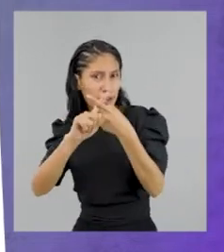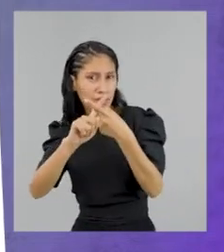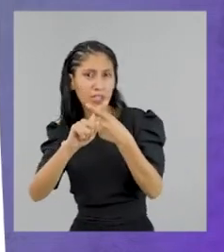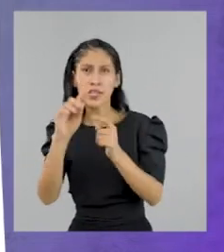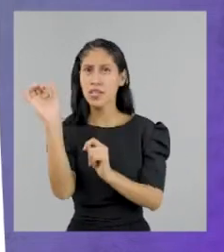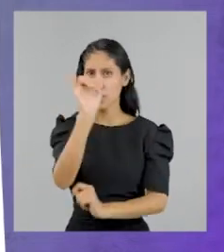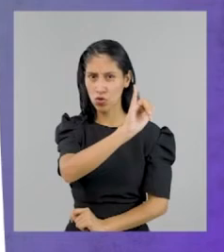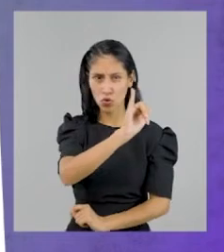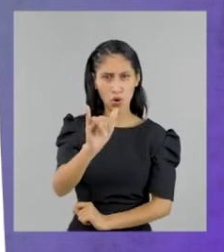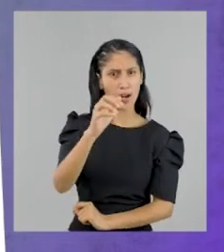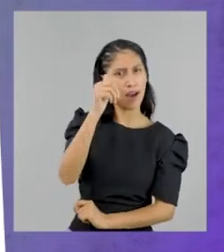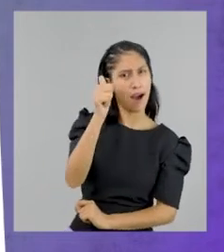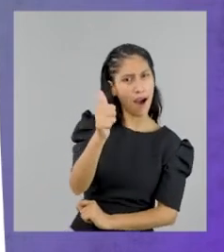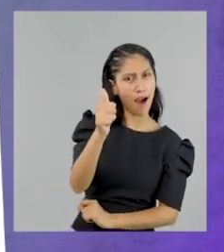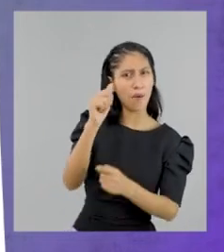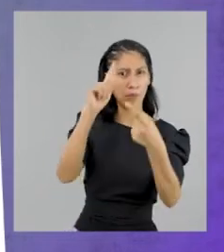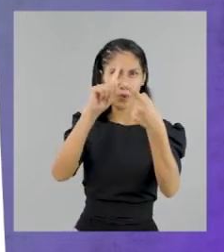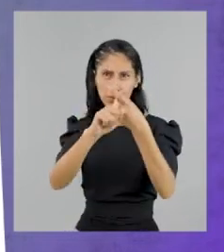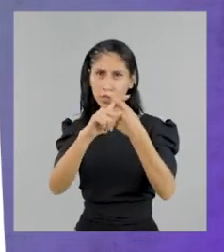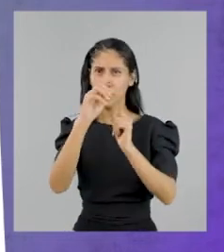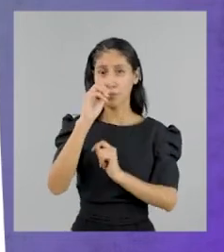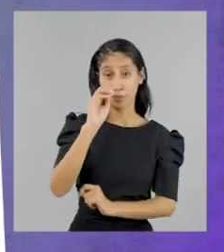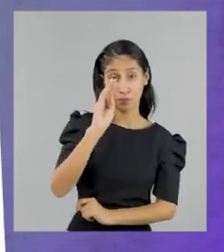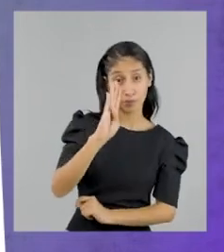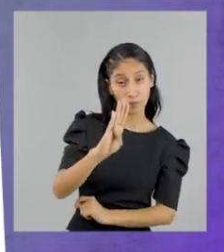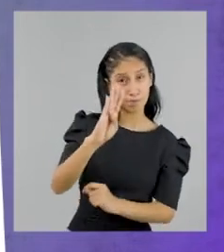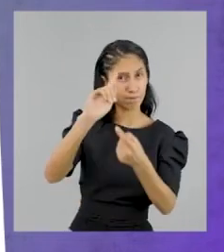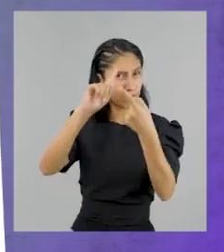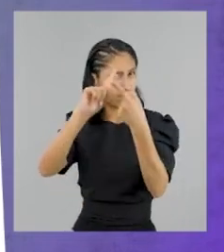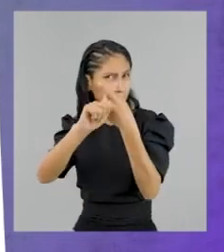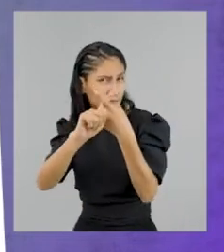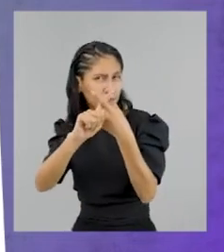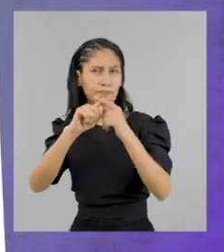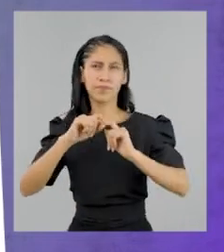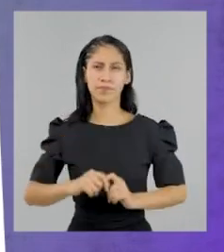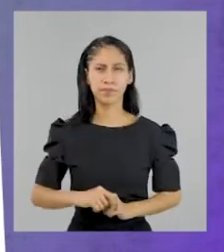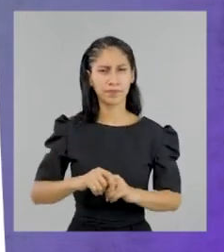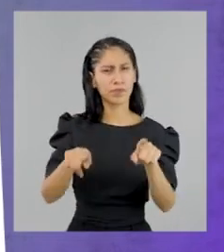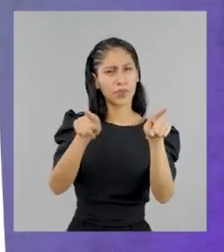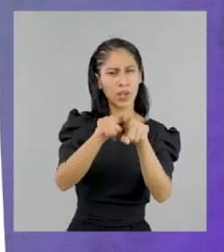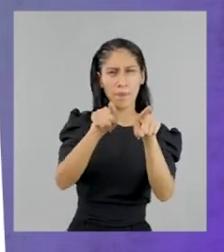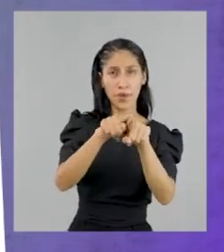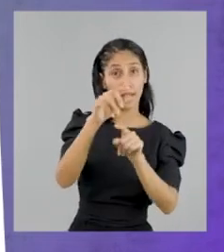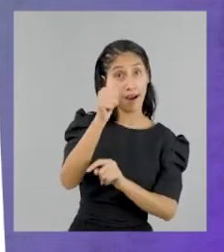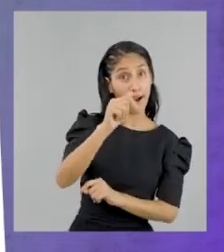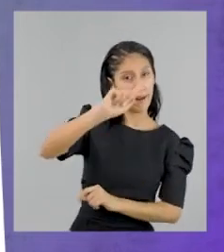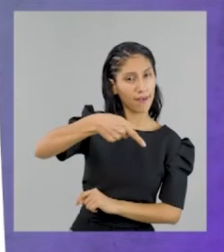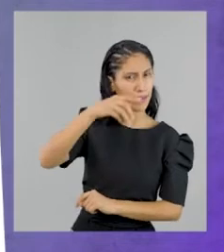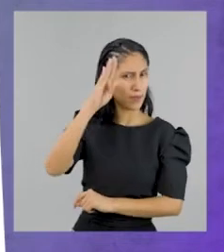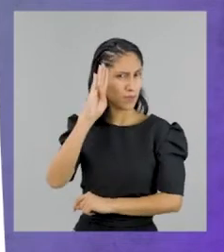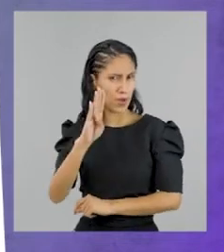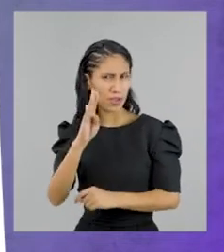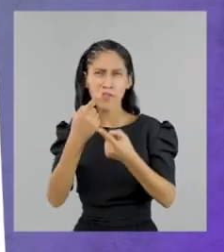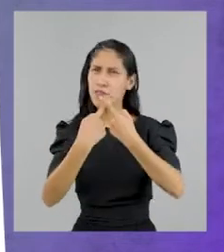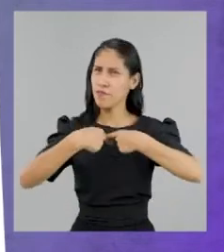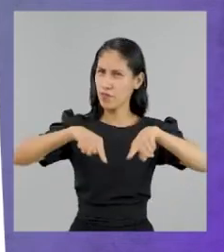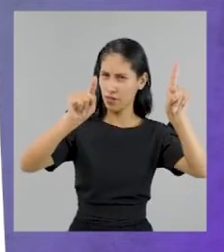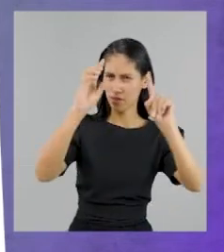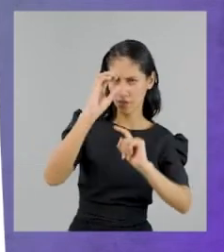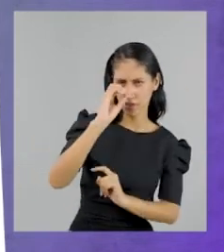x igual a multiplicado por coseno de bx con a y